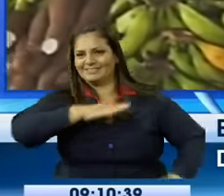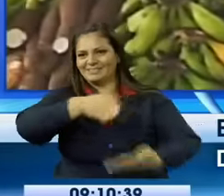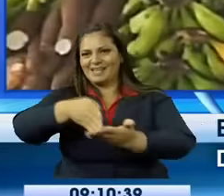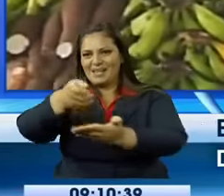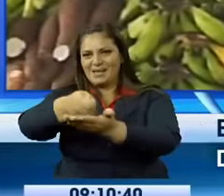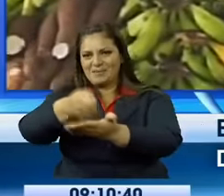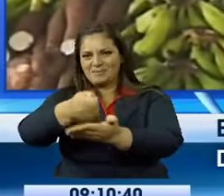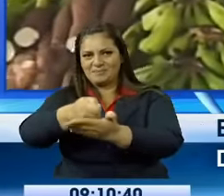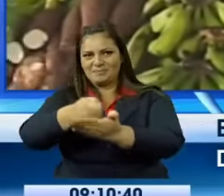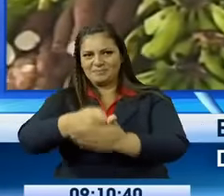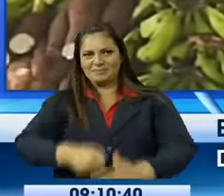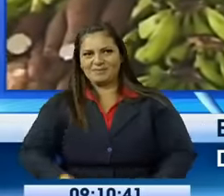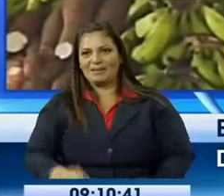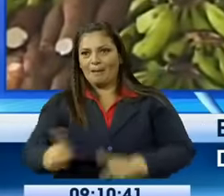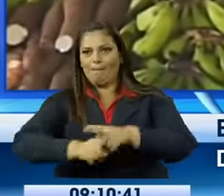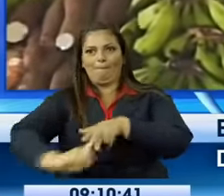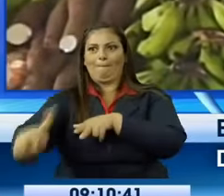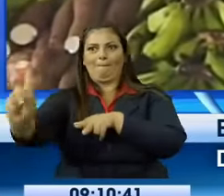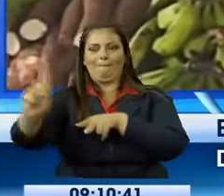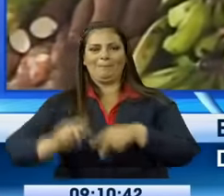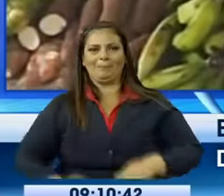está es mi casero. Ya se escondió, ya se fue.